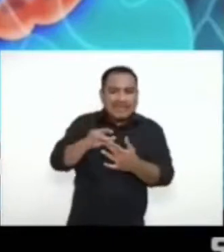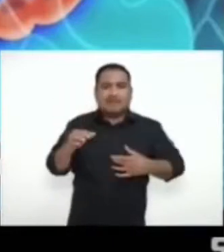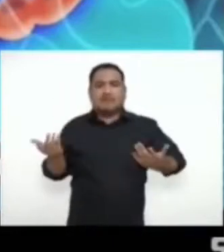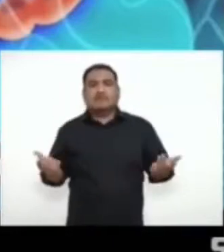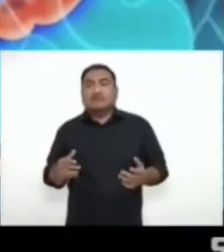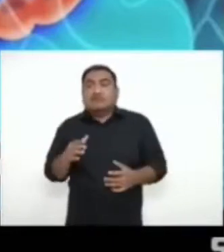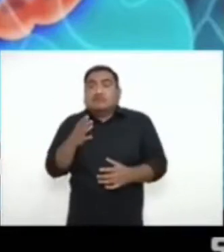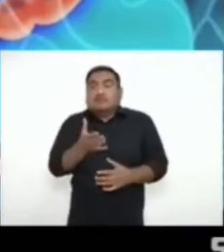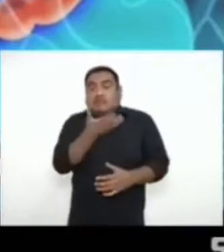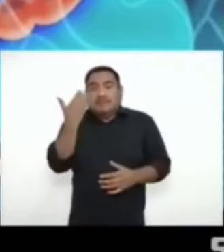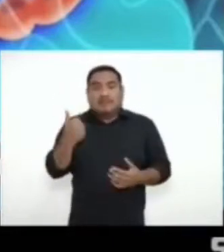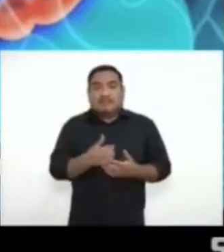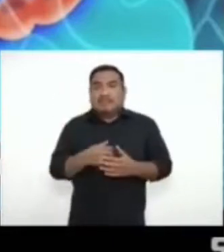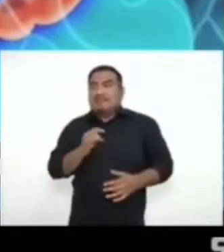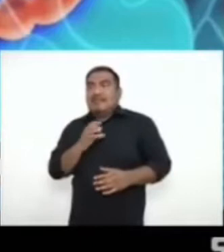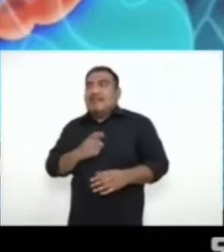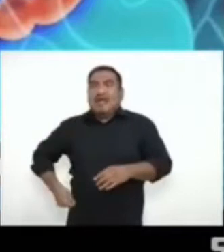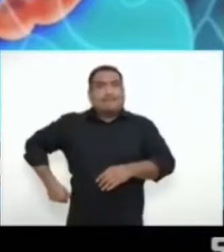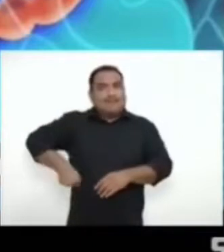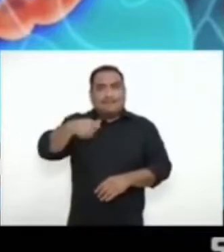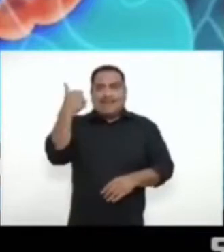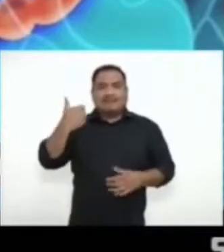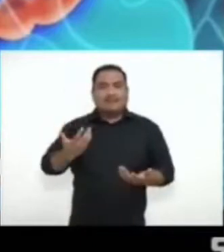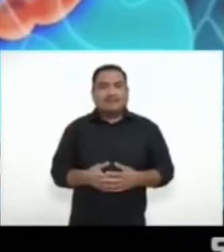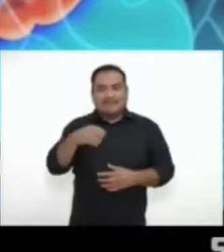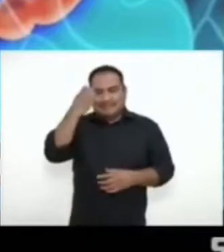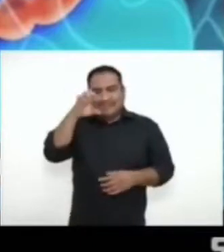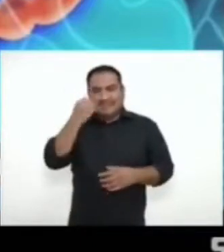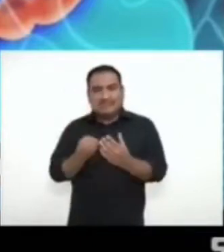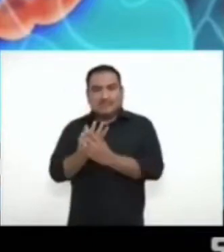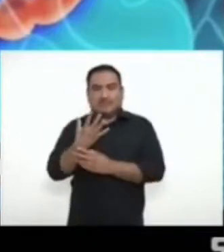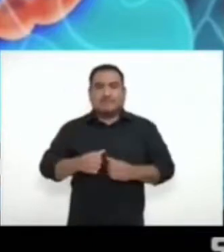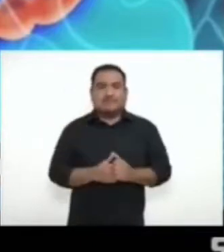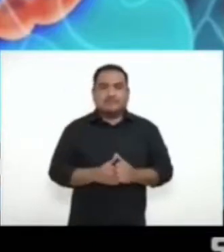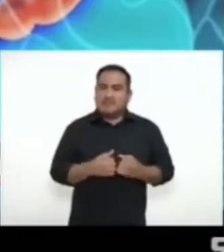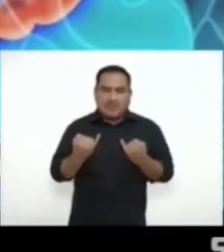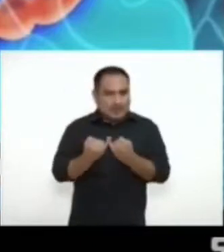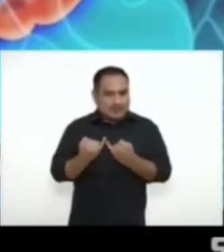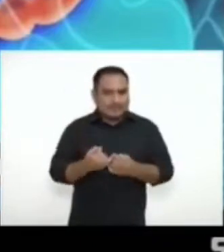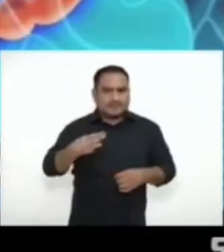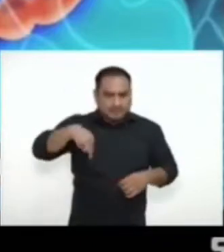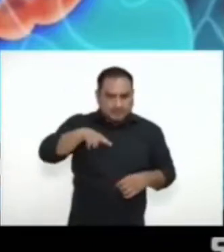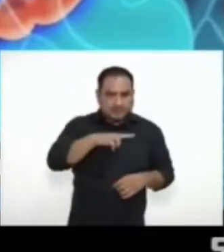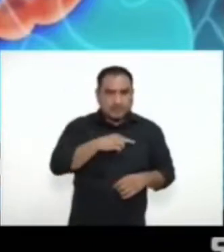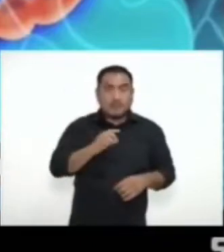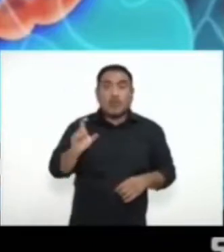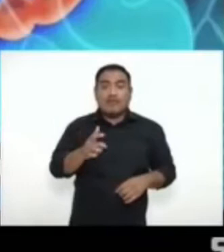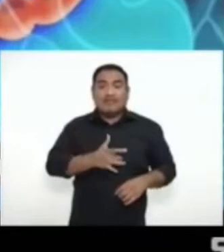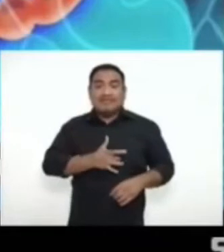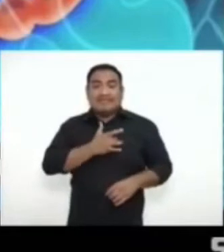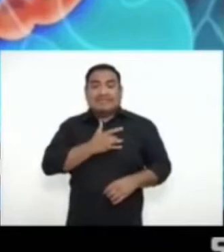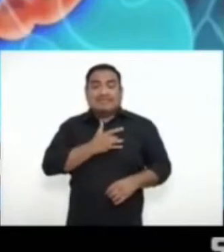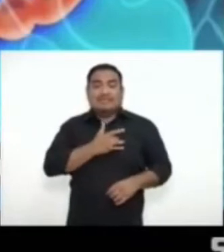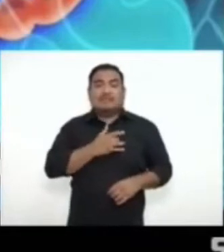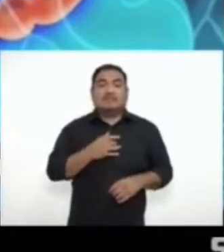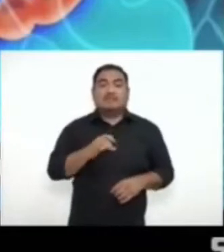pericia porque era algo muy nuevo para nosotros todavía. Cuando nosotros sentimos miedo,